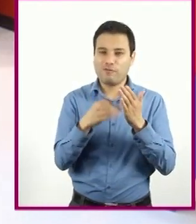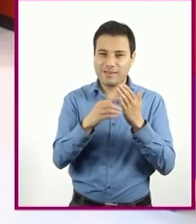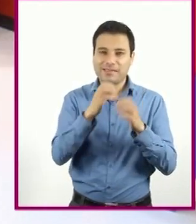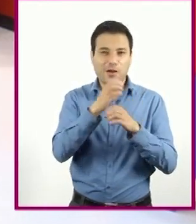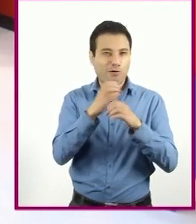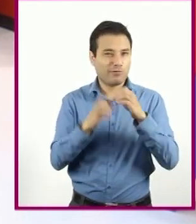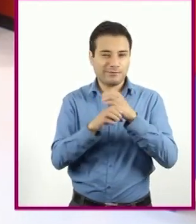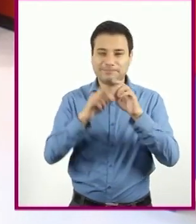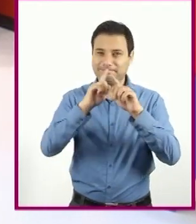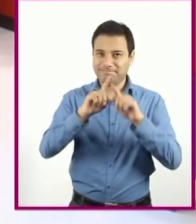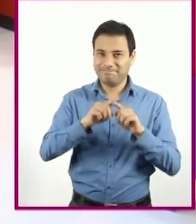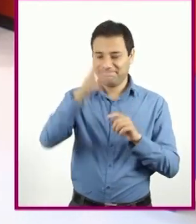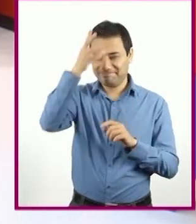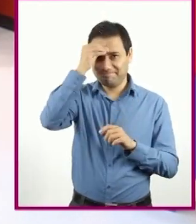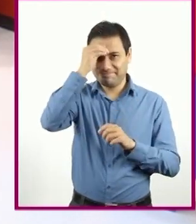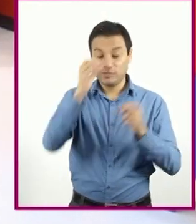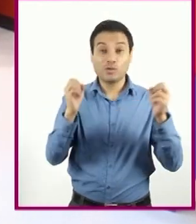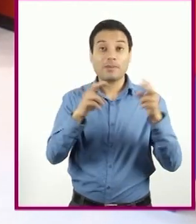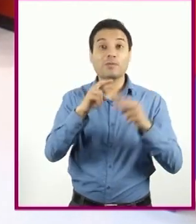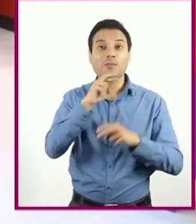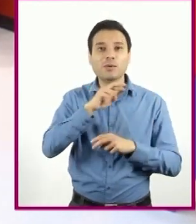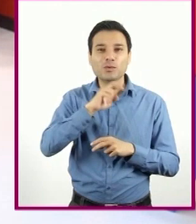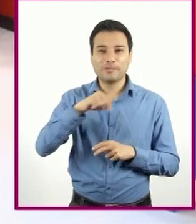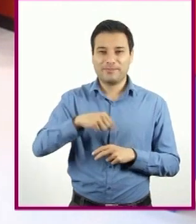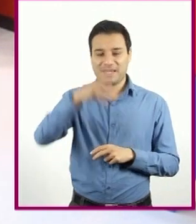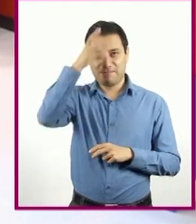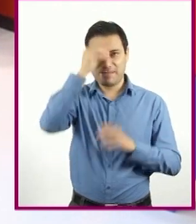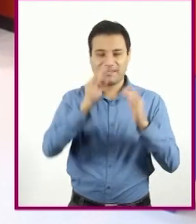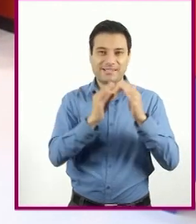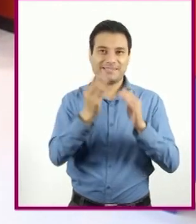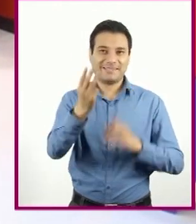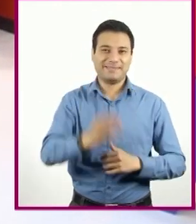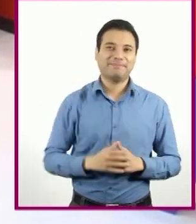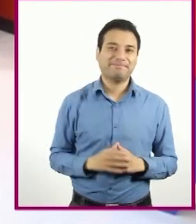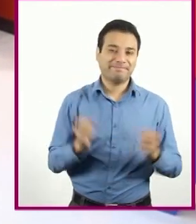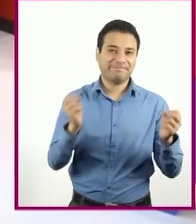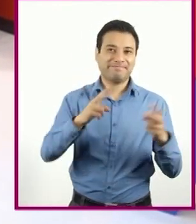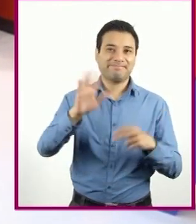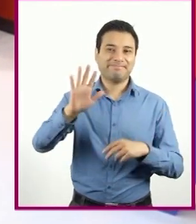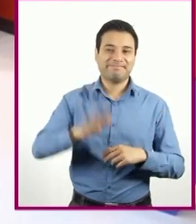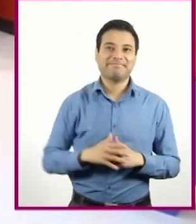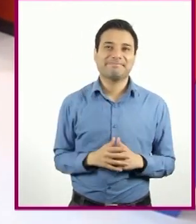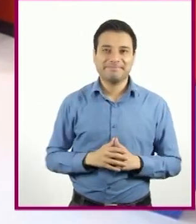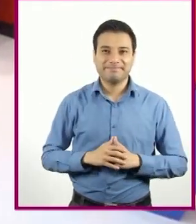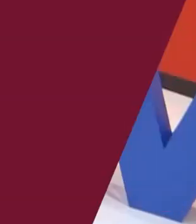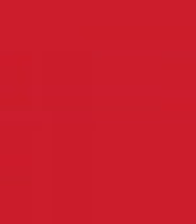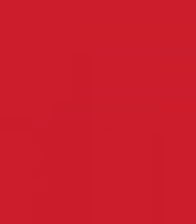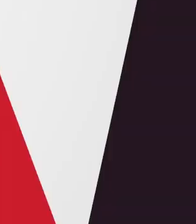explorar y descubrir, así que nos vemos pronto aquí en Aprende en Casa 3. ¡Hasta la próxima!